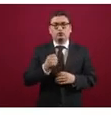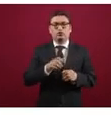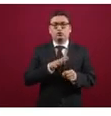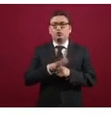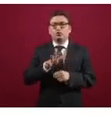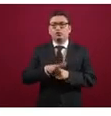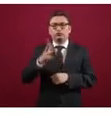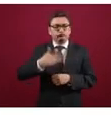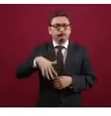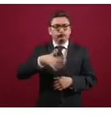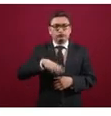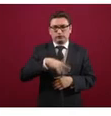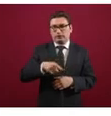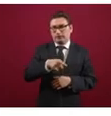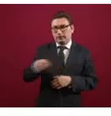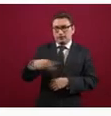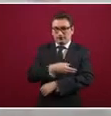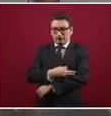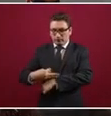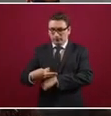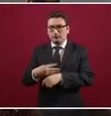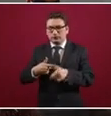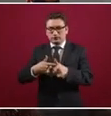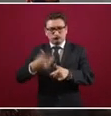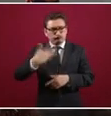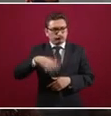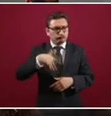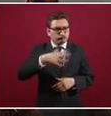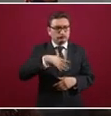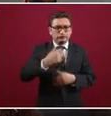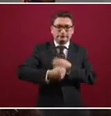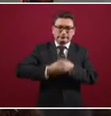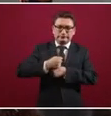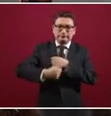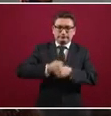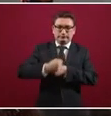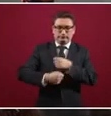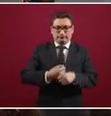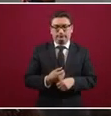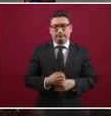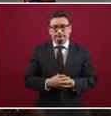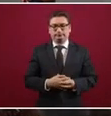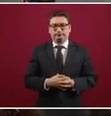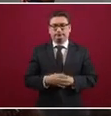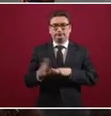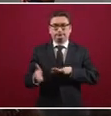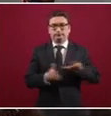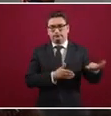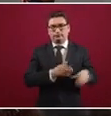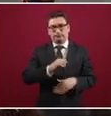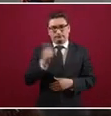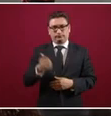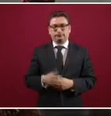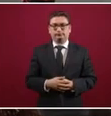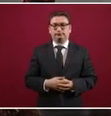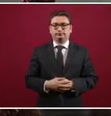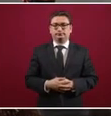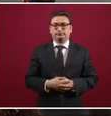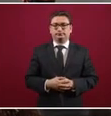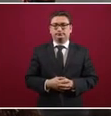que han emprendido las propias familias en todos estos años anteriores en la siguiente por favor